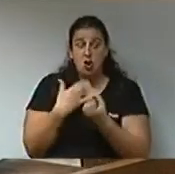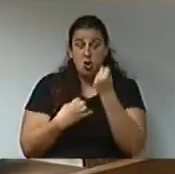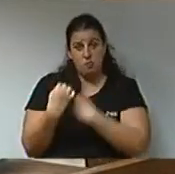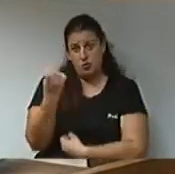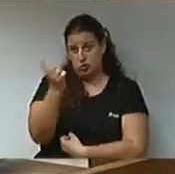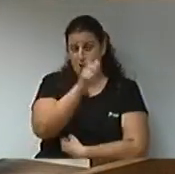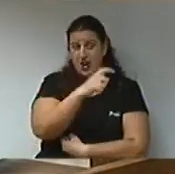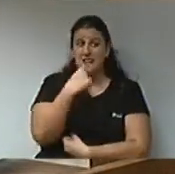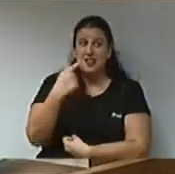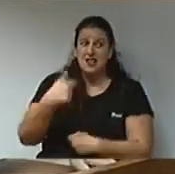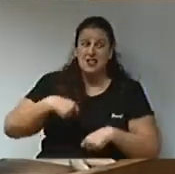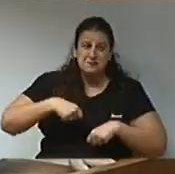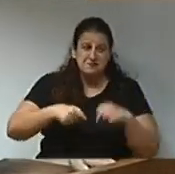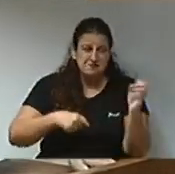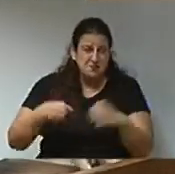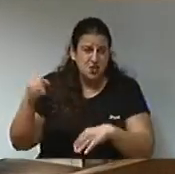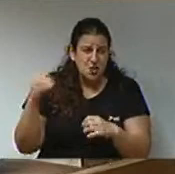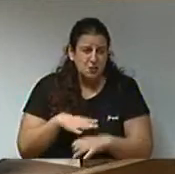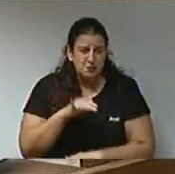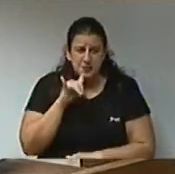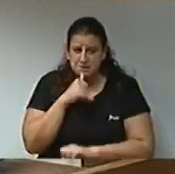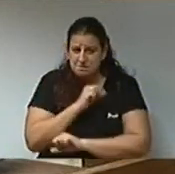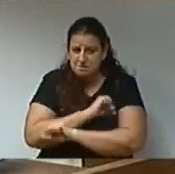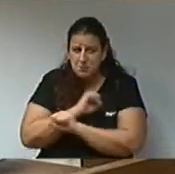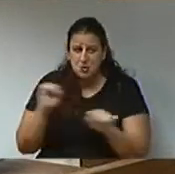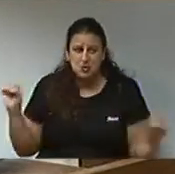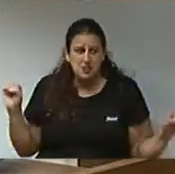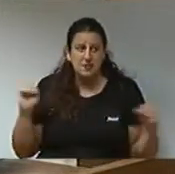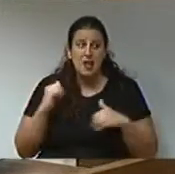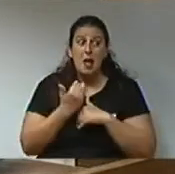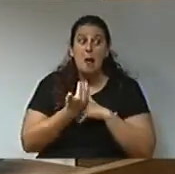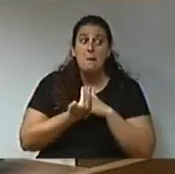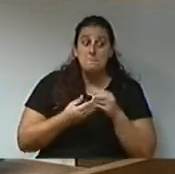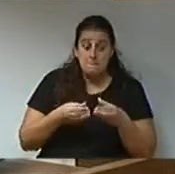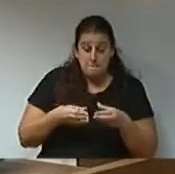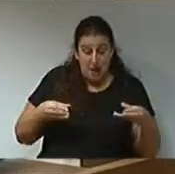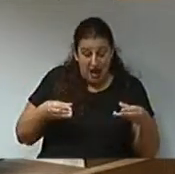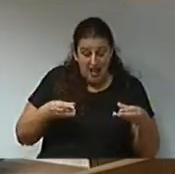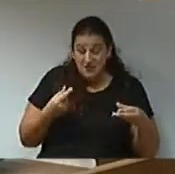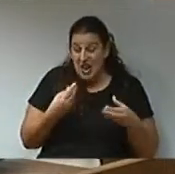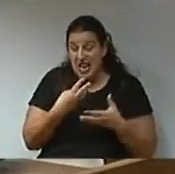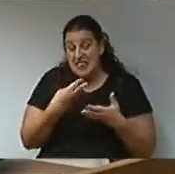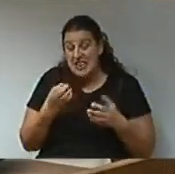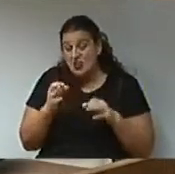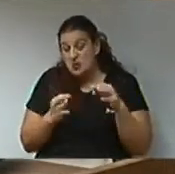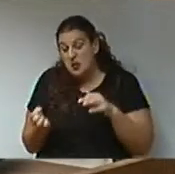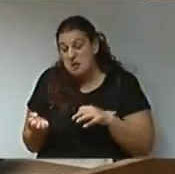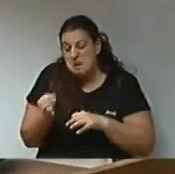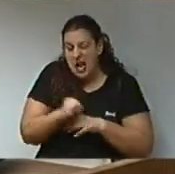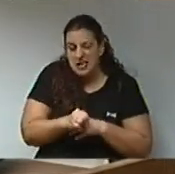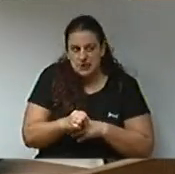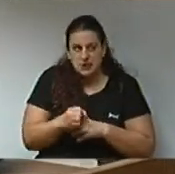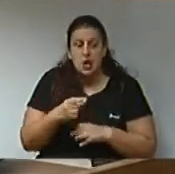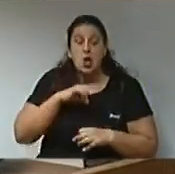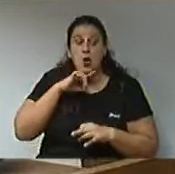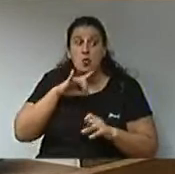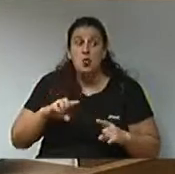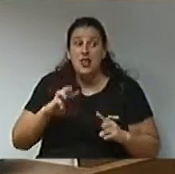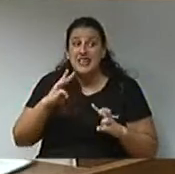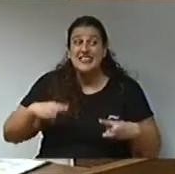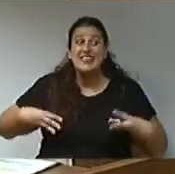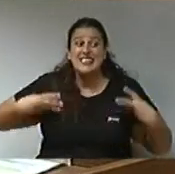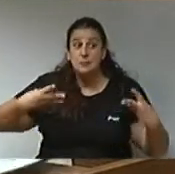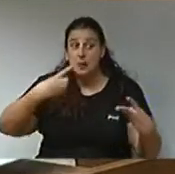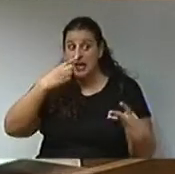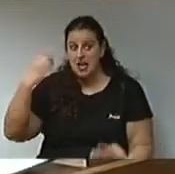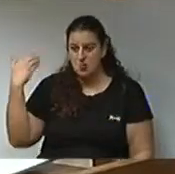que la cesta de la compra está disparada, que hoy la barra del pan es un 18% más cara, que la luz cuesta el triple que hace un año. Le va a